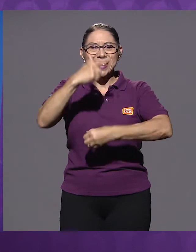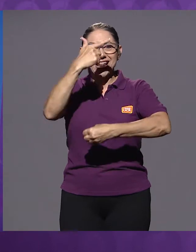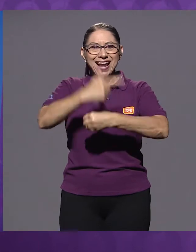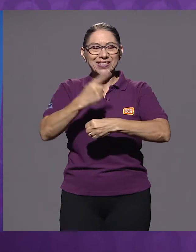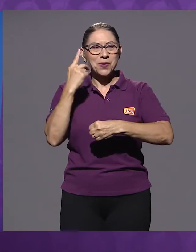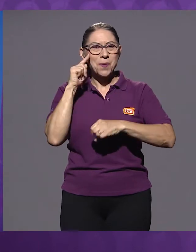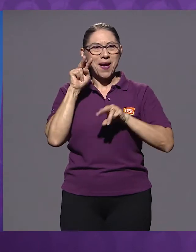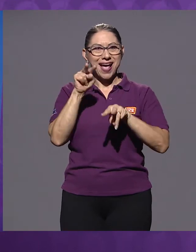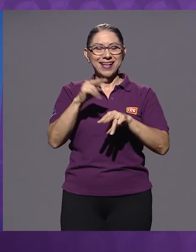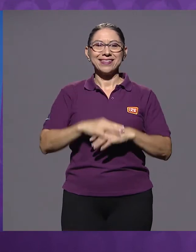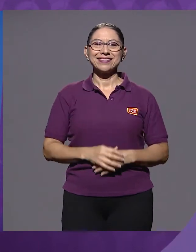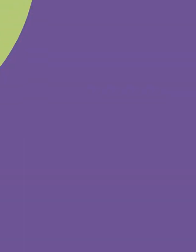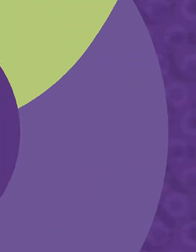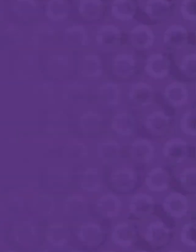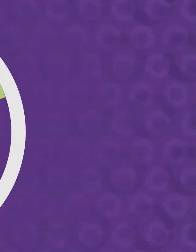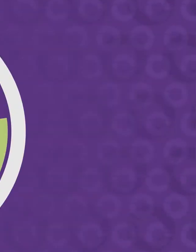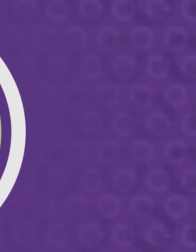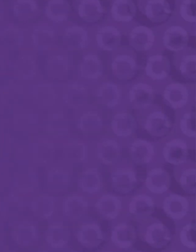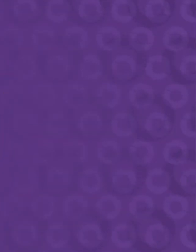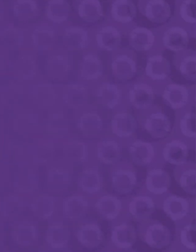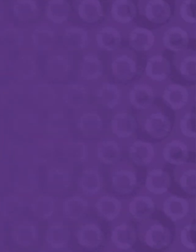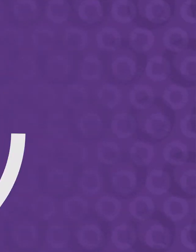la LESCO. Ya regresamos.